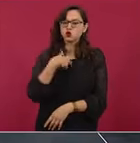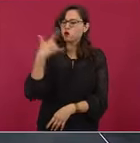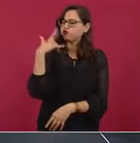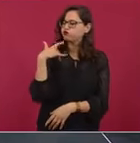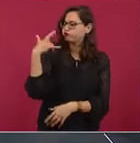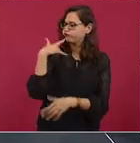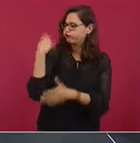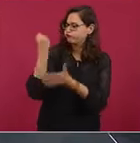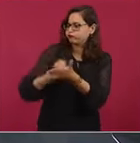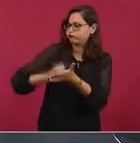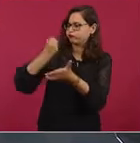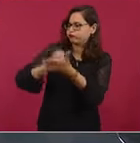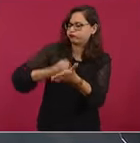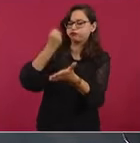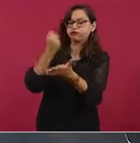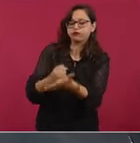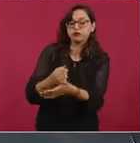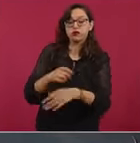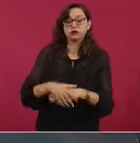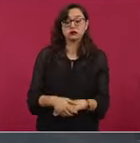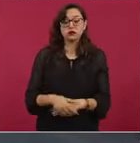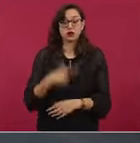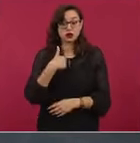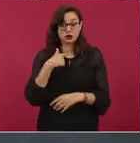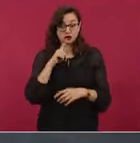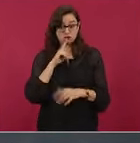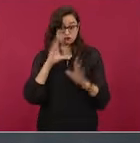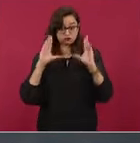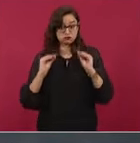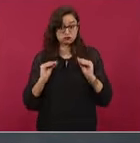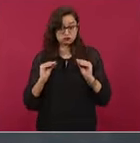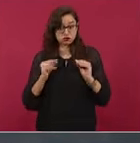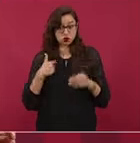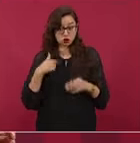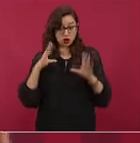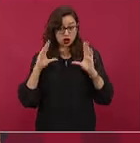Entonces, ni modo que me quede callado.